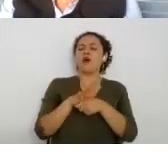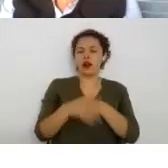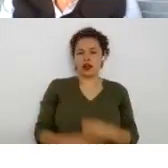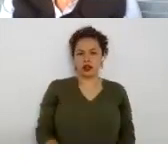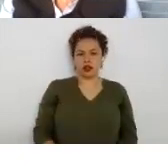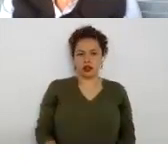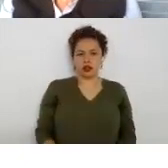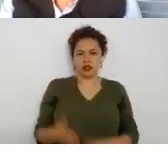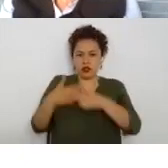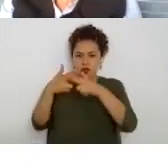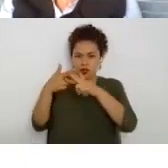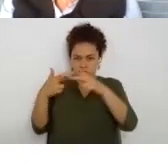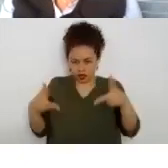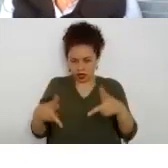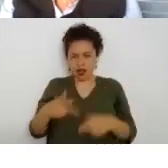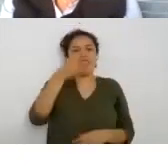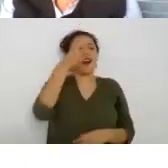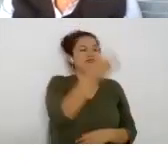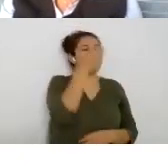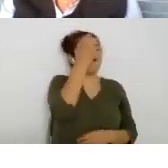fractura, ¿no? Exactamente.